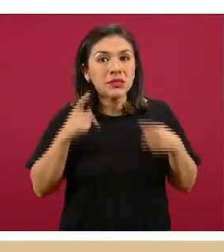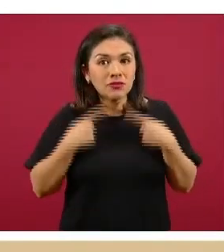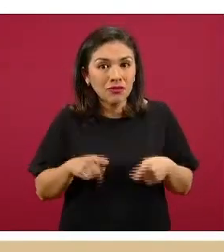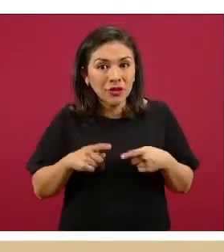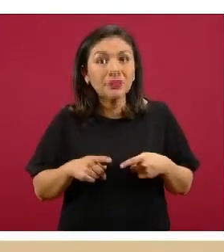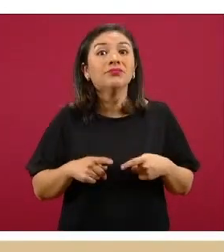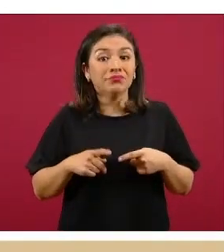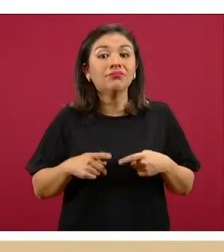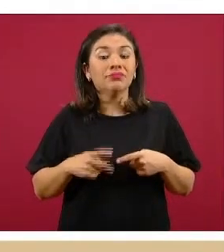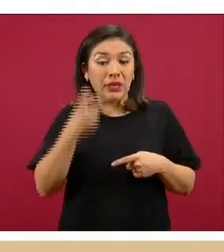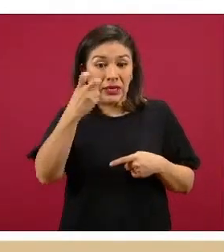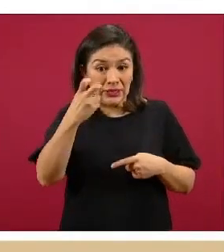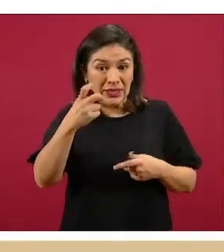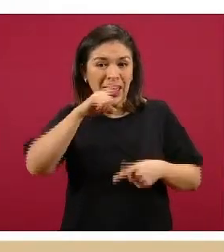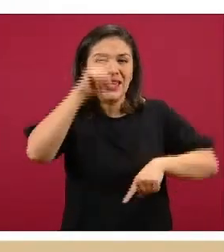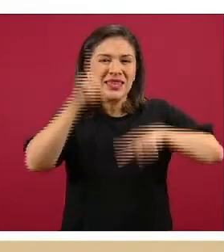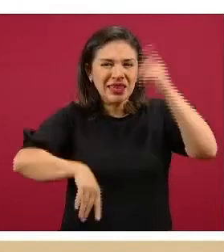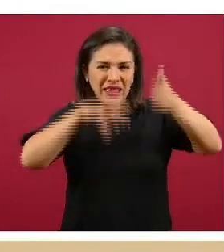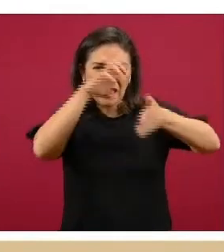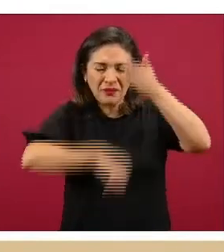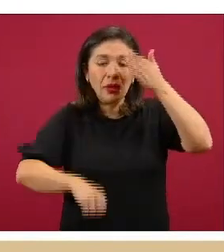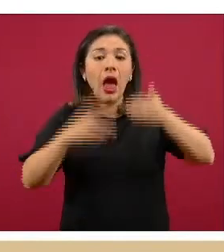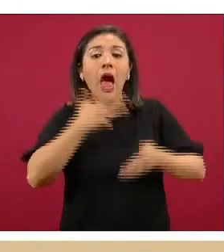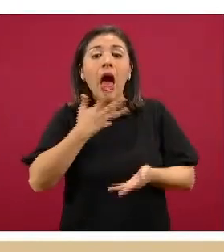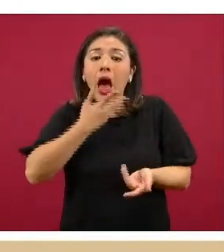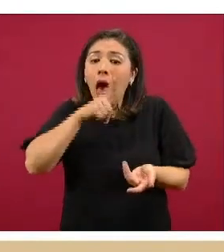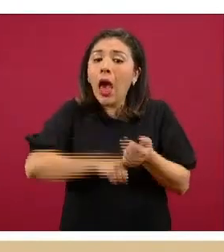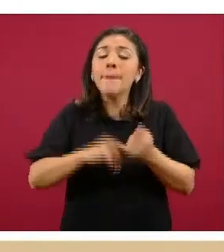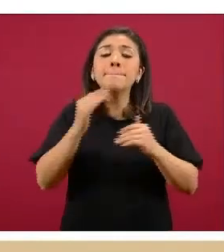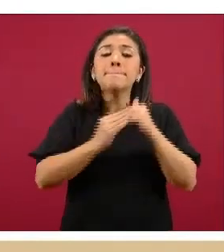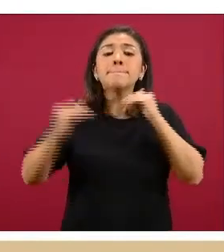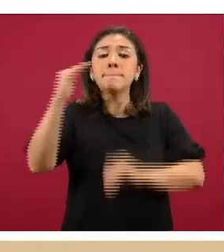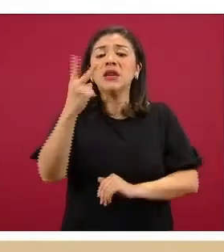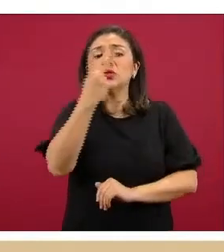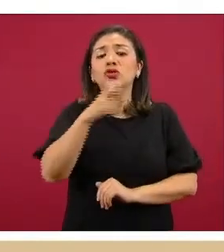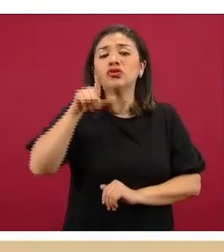794.944 y la resta de esto es este exceso de mortalidad que tenemos de